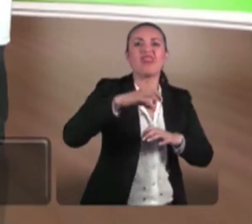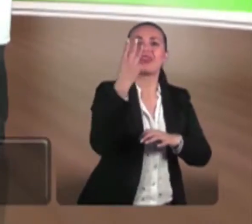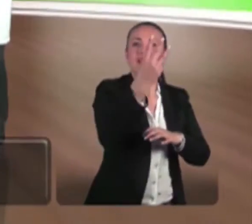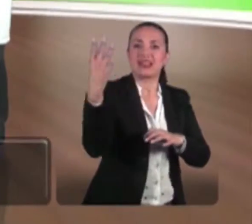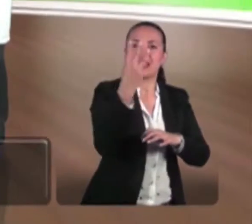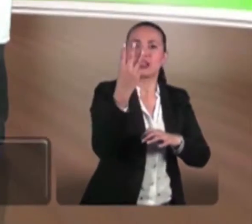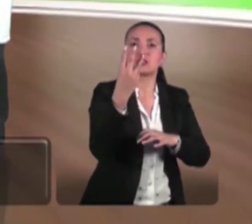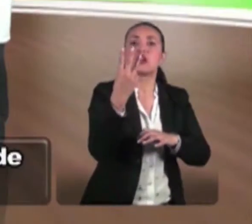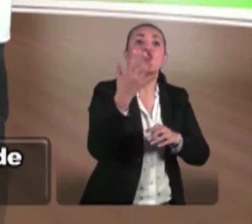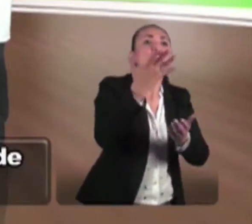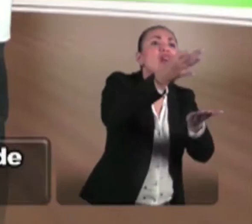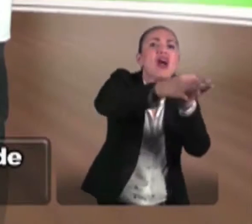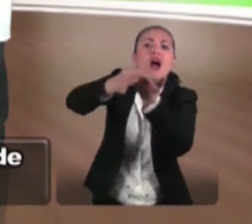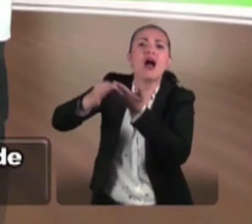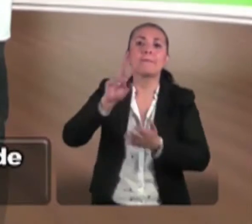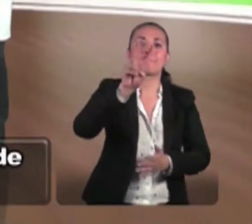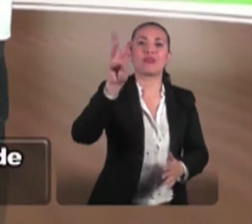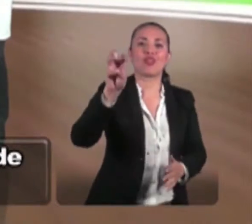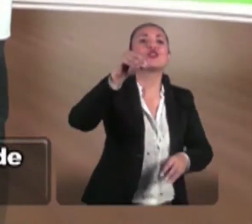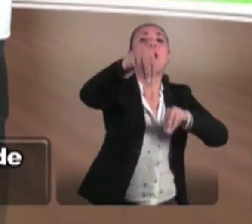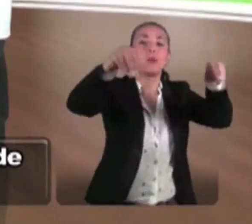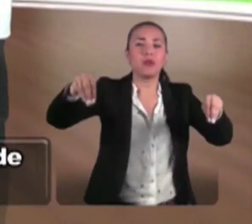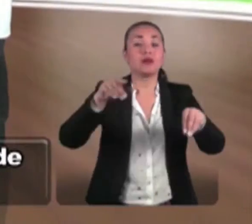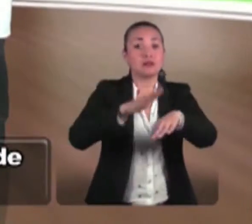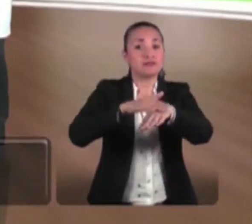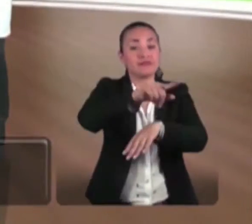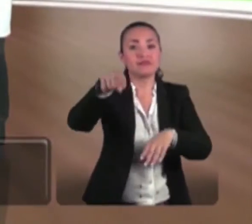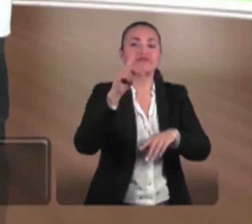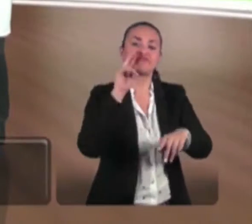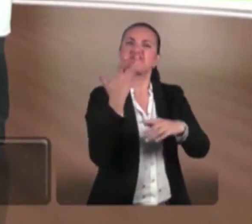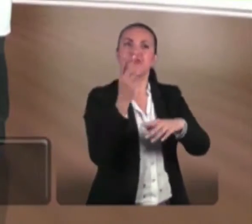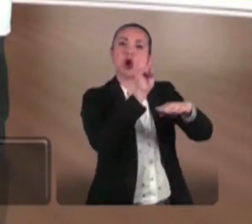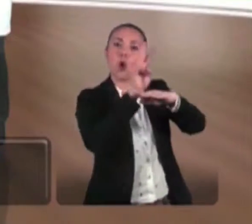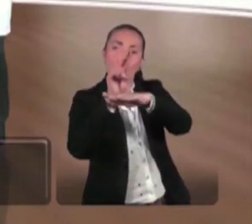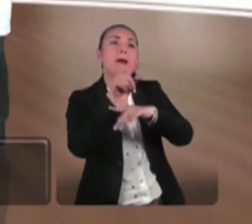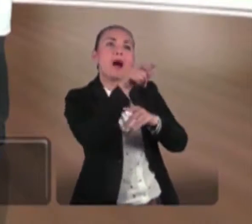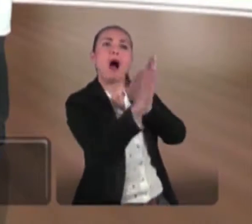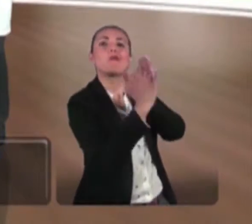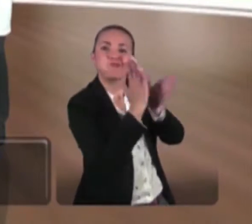en 28 ciudades del país. No olviden consultar nuestra página de internet